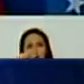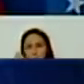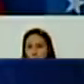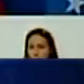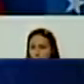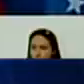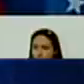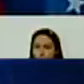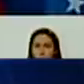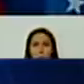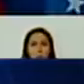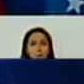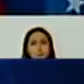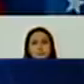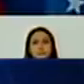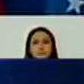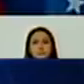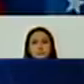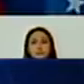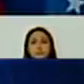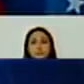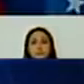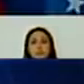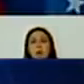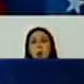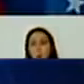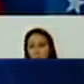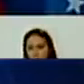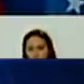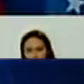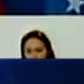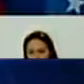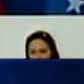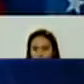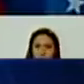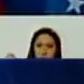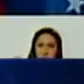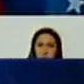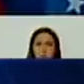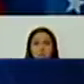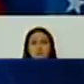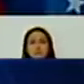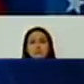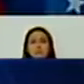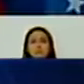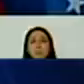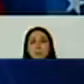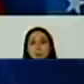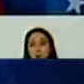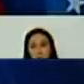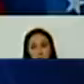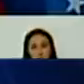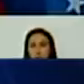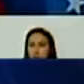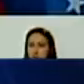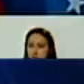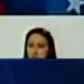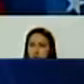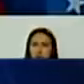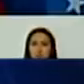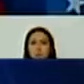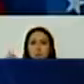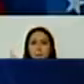y psicotrópicas en modalidad de ocultamiento y asociación para delinquir. Ambos quedaron privados de